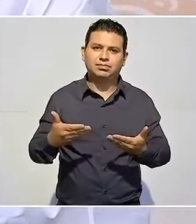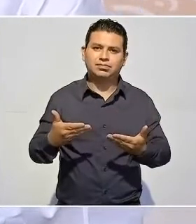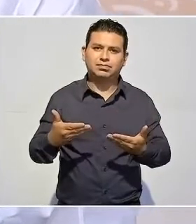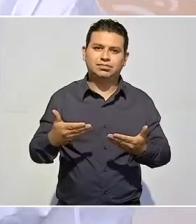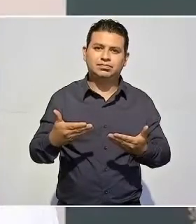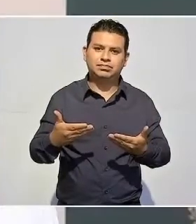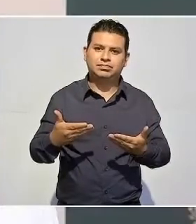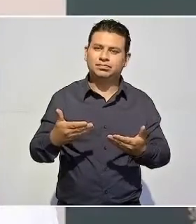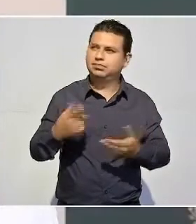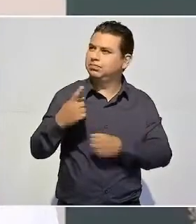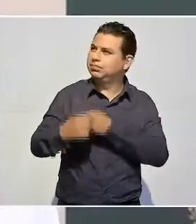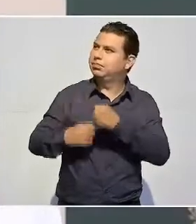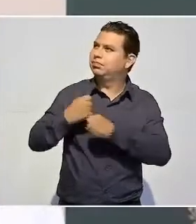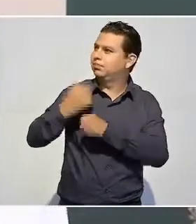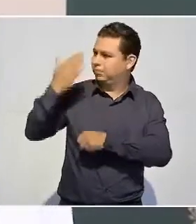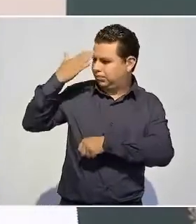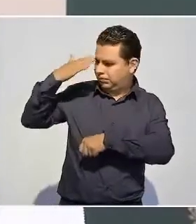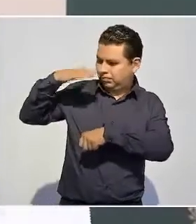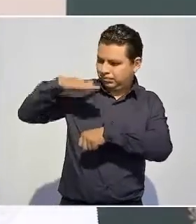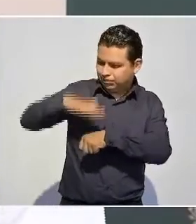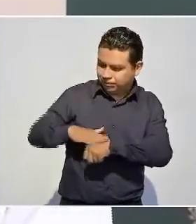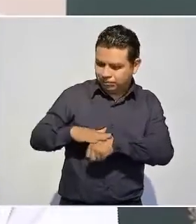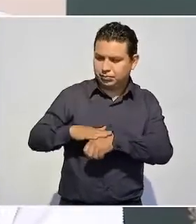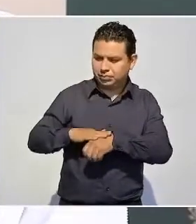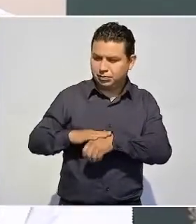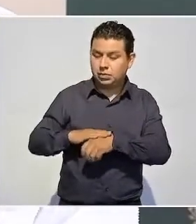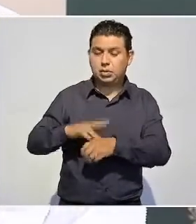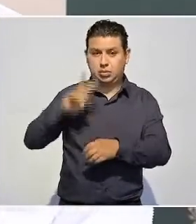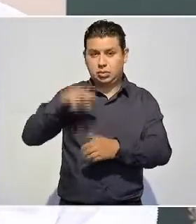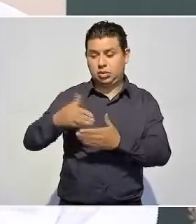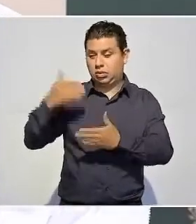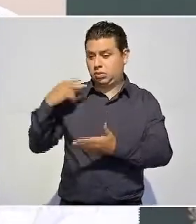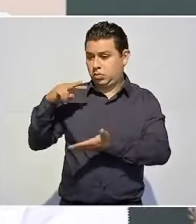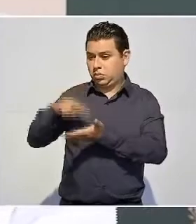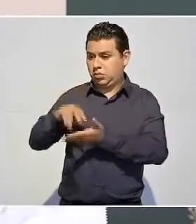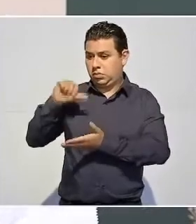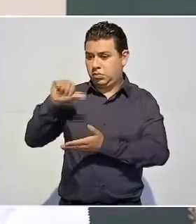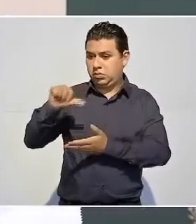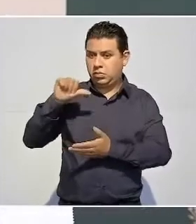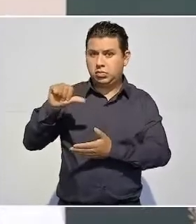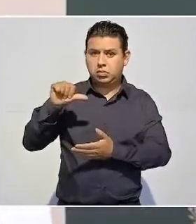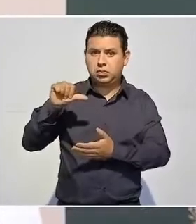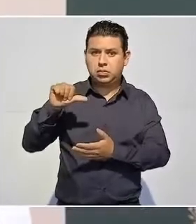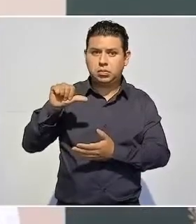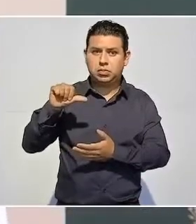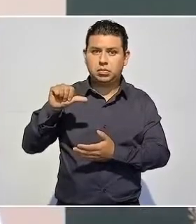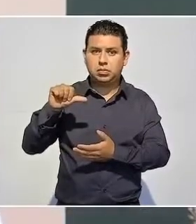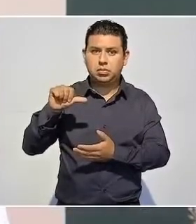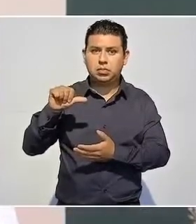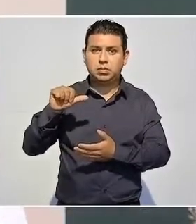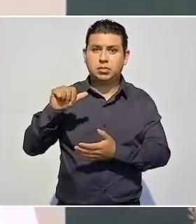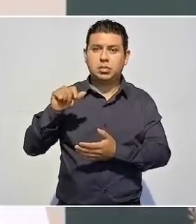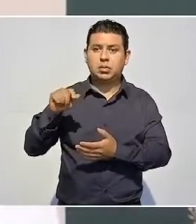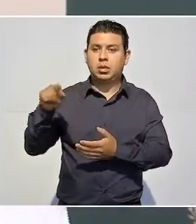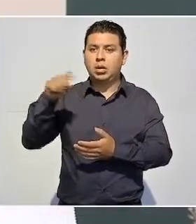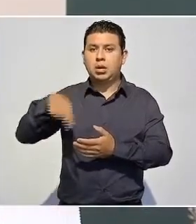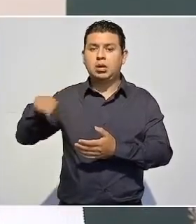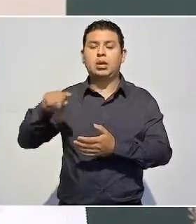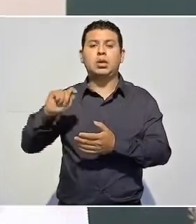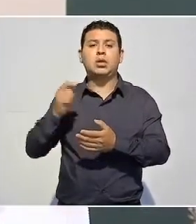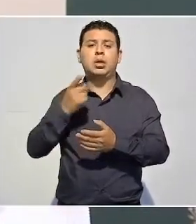En el año de 2016 se decidió no pagar las